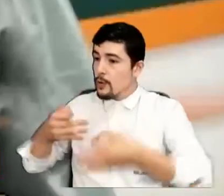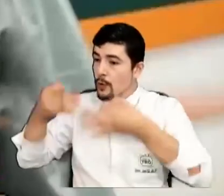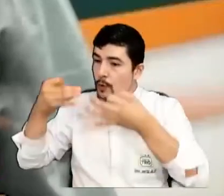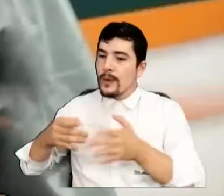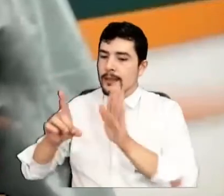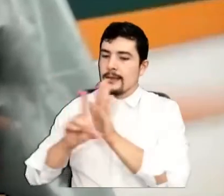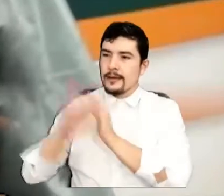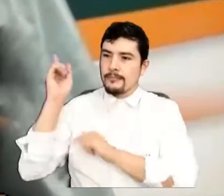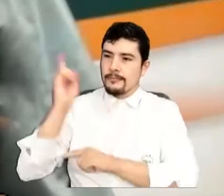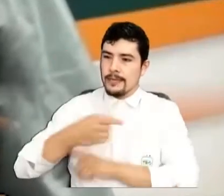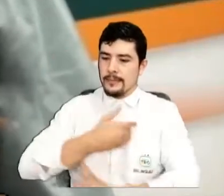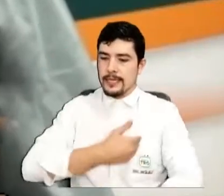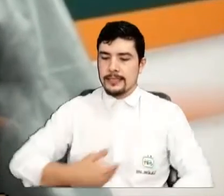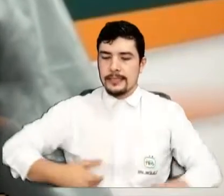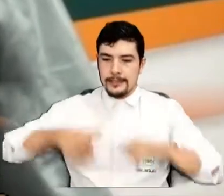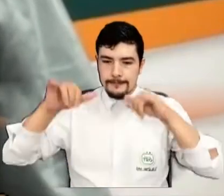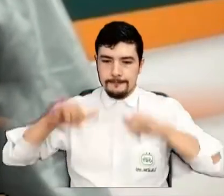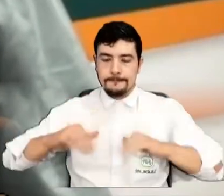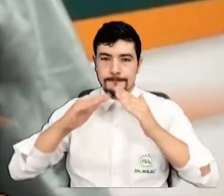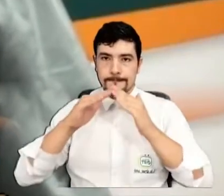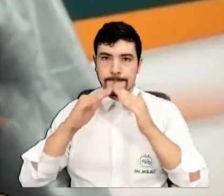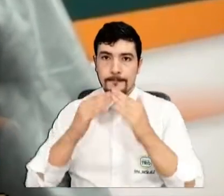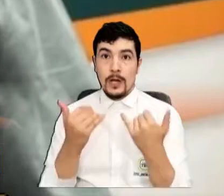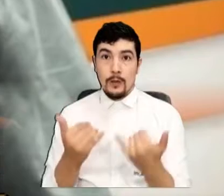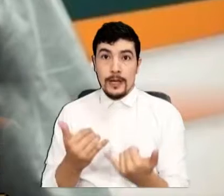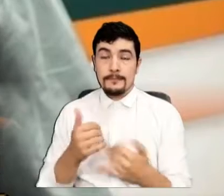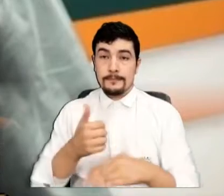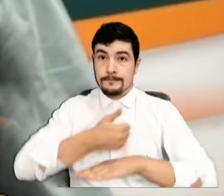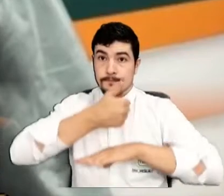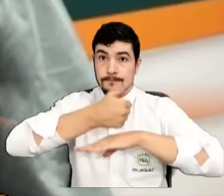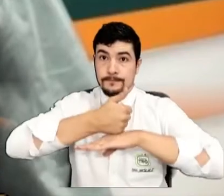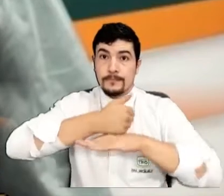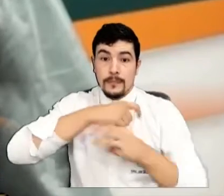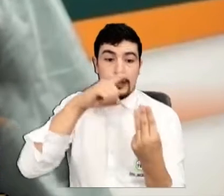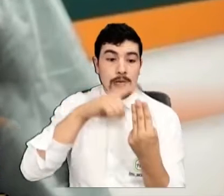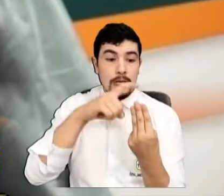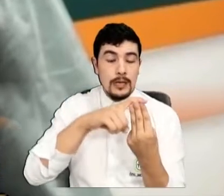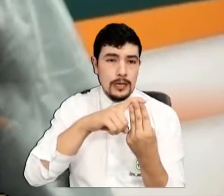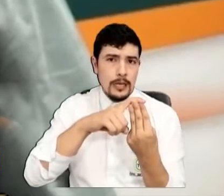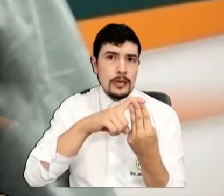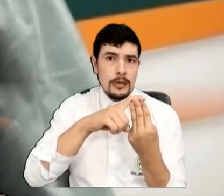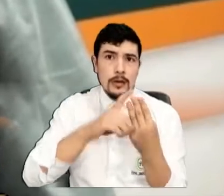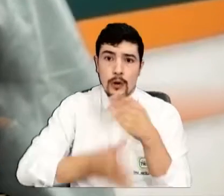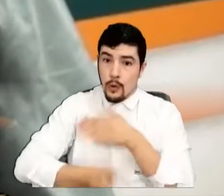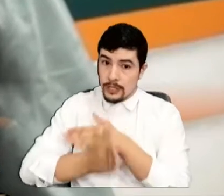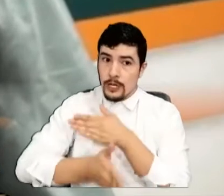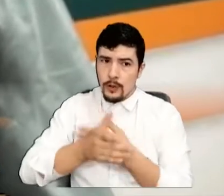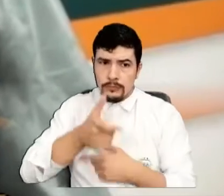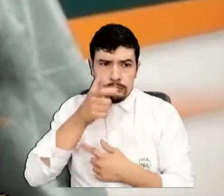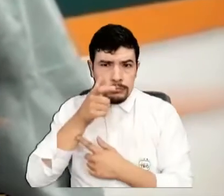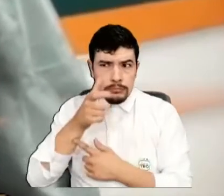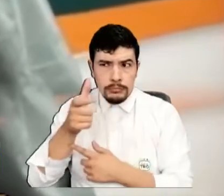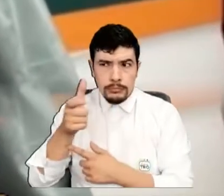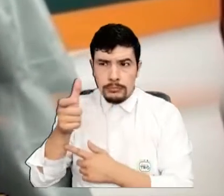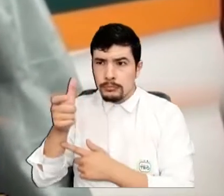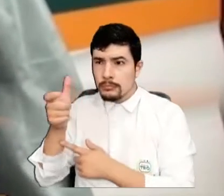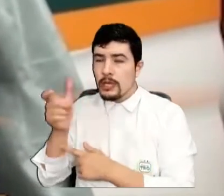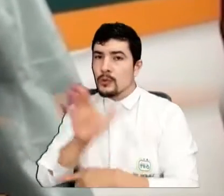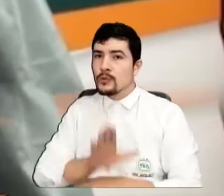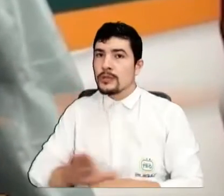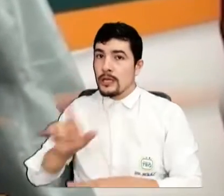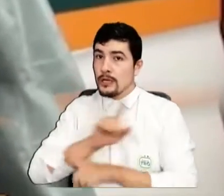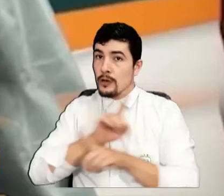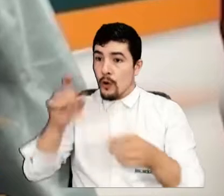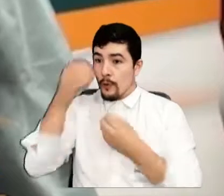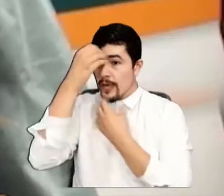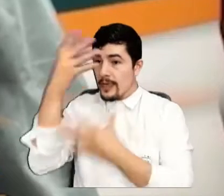presidencial. Si no acata recomendaciones, que si bien son recomendaciones que sean desde el tema de movilidad, se hace por una medida de salud, por